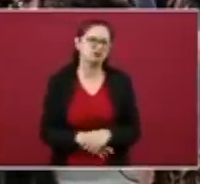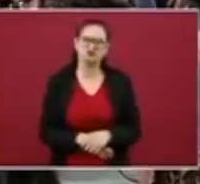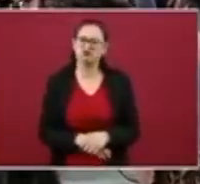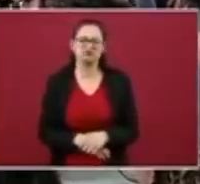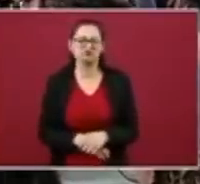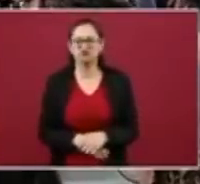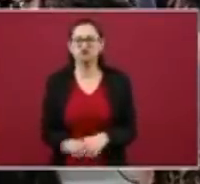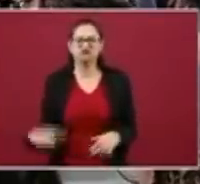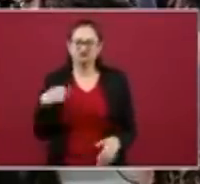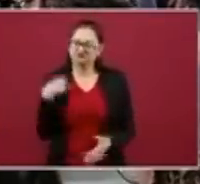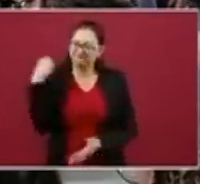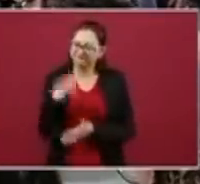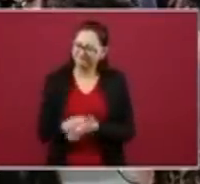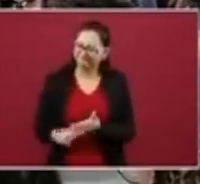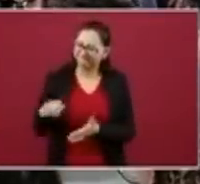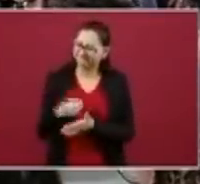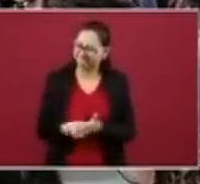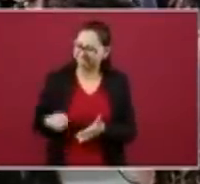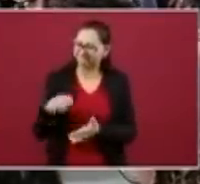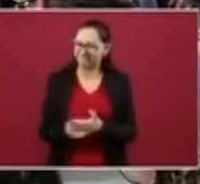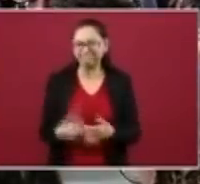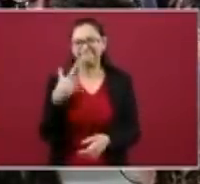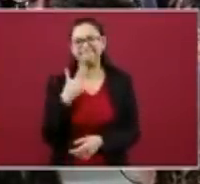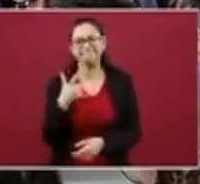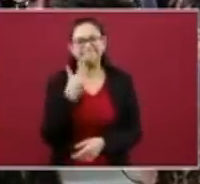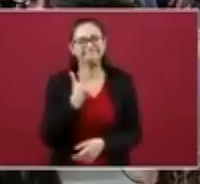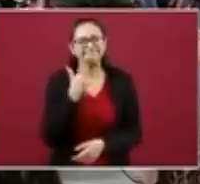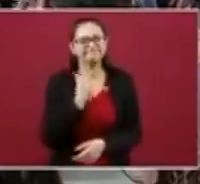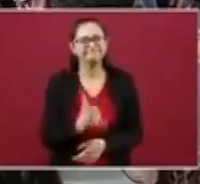soy perseverante,